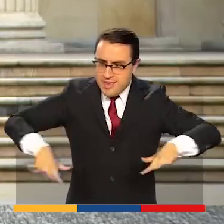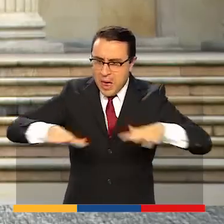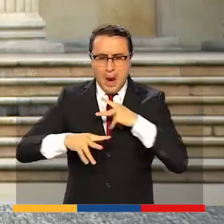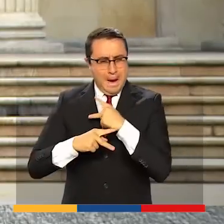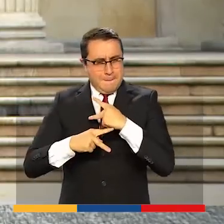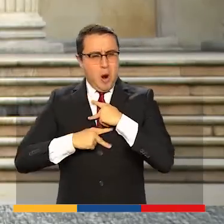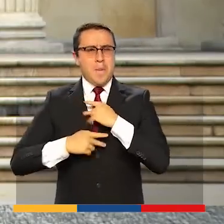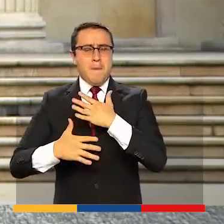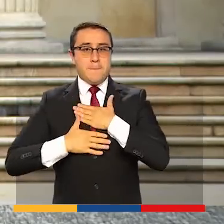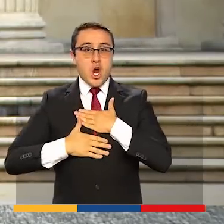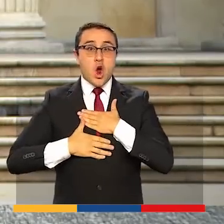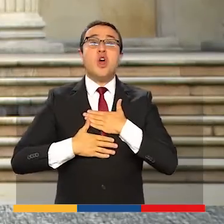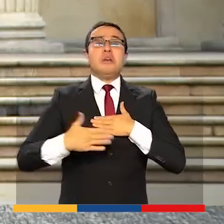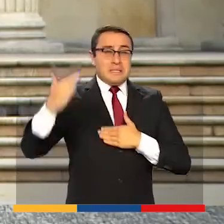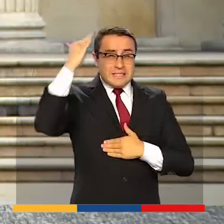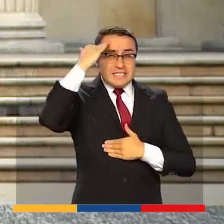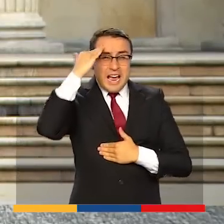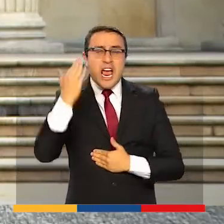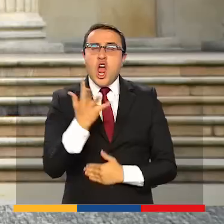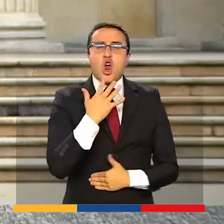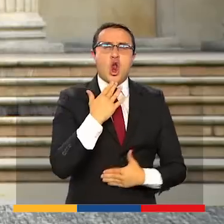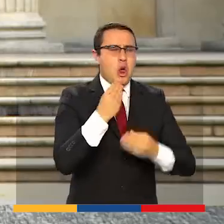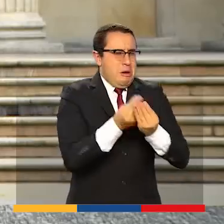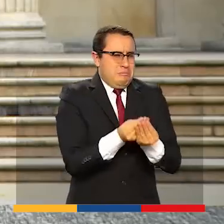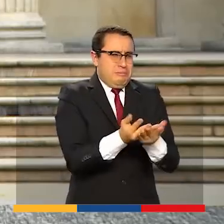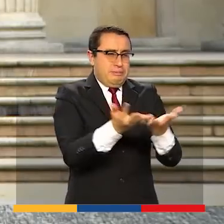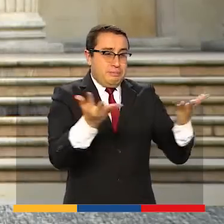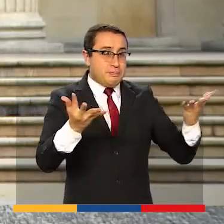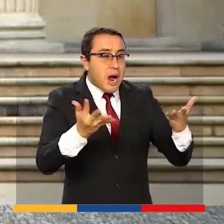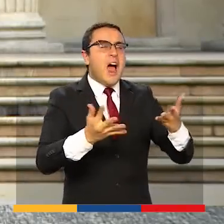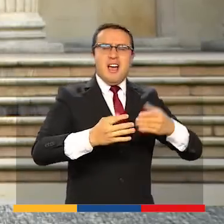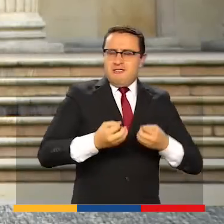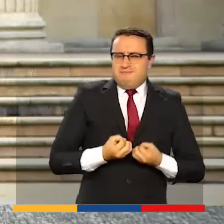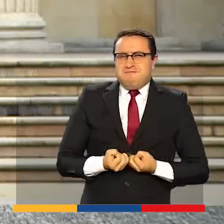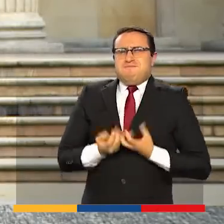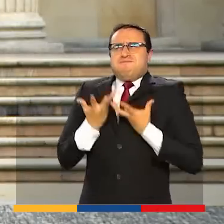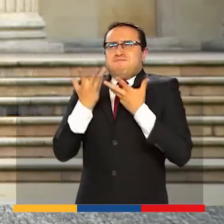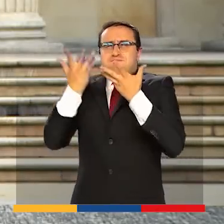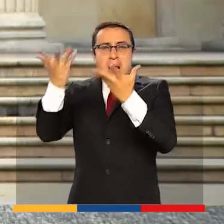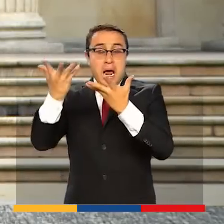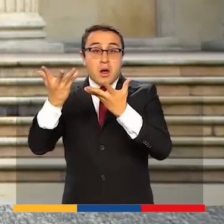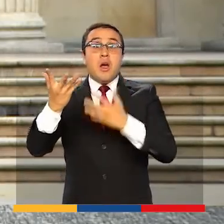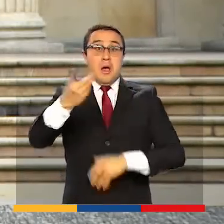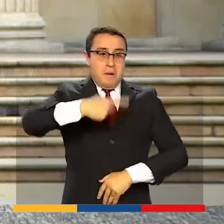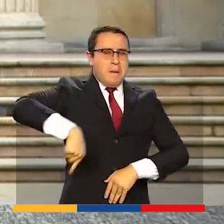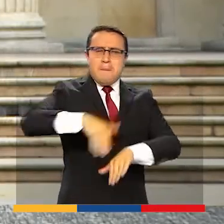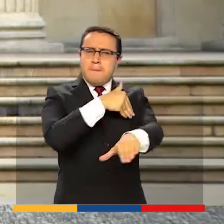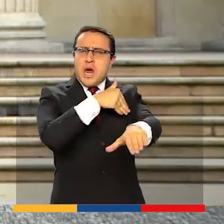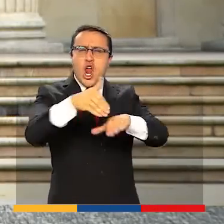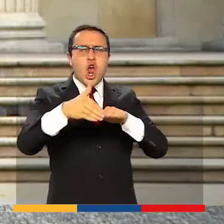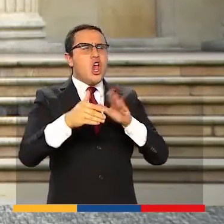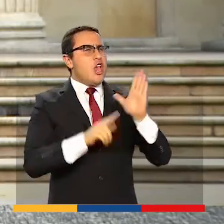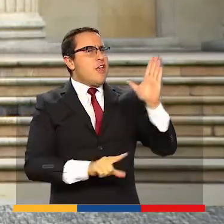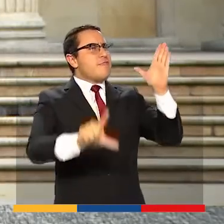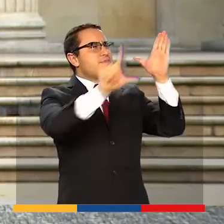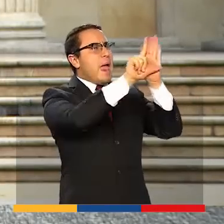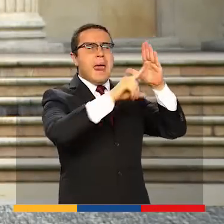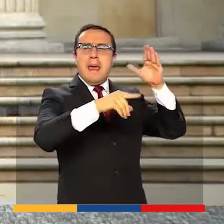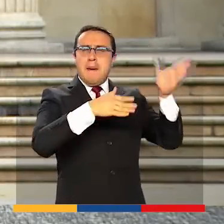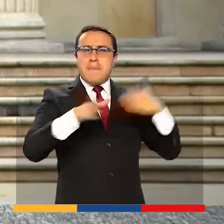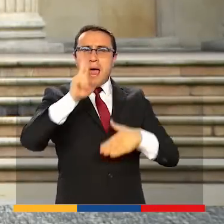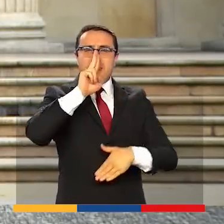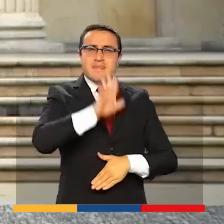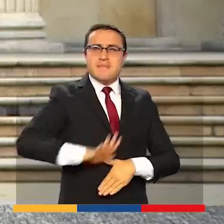hablen en la democracia multicolor, que millones se expresen, que millones hagan la ley del